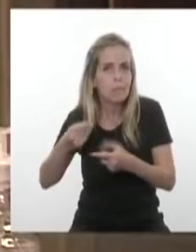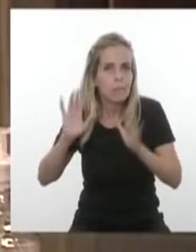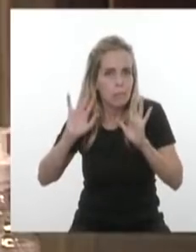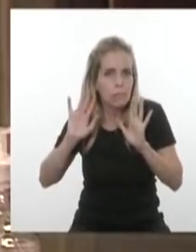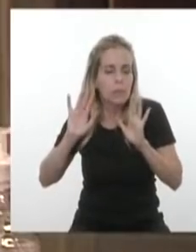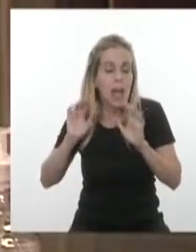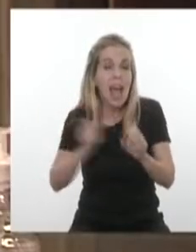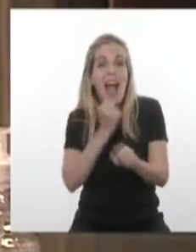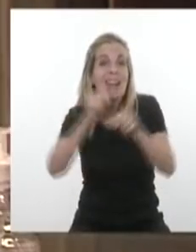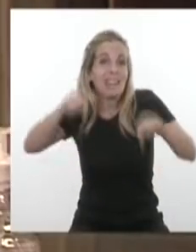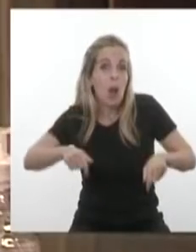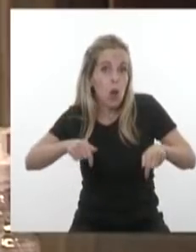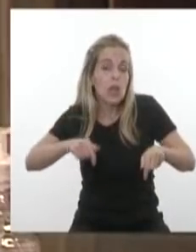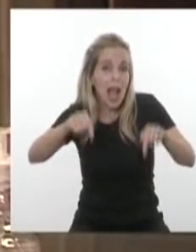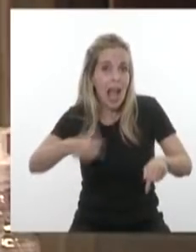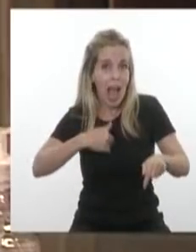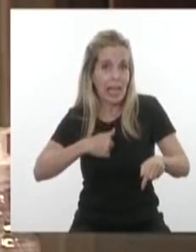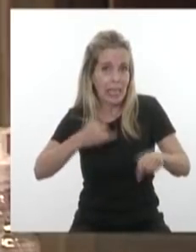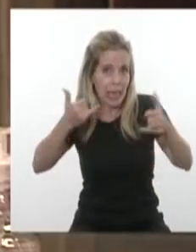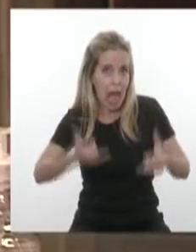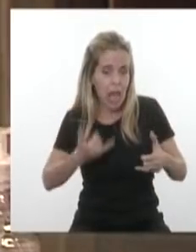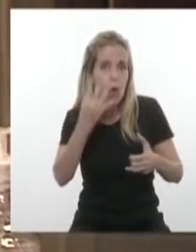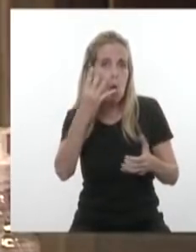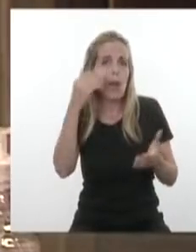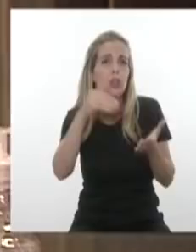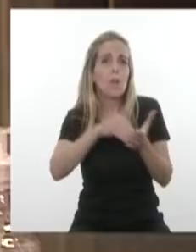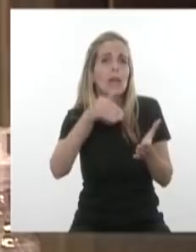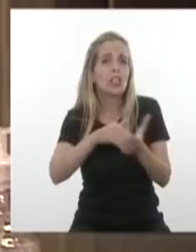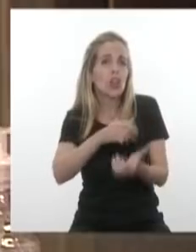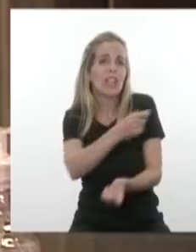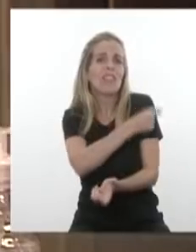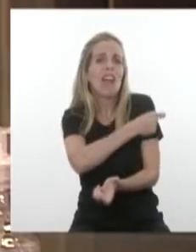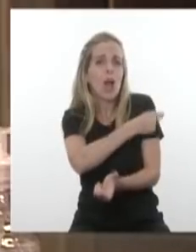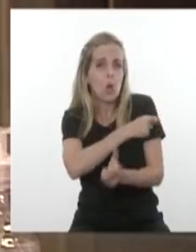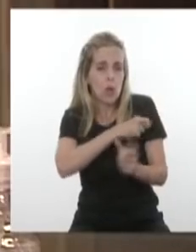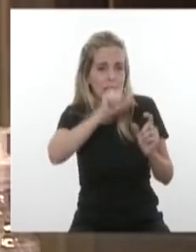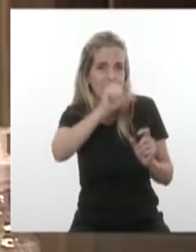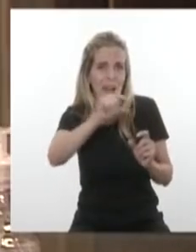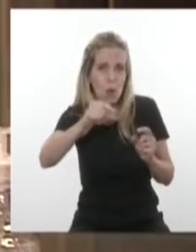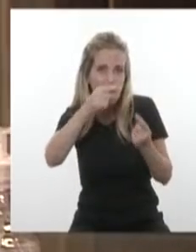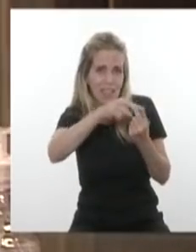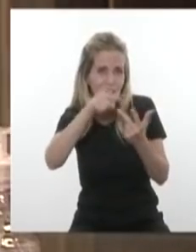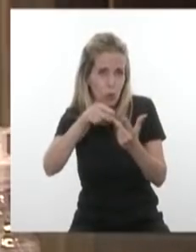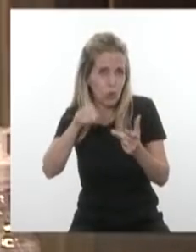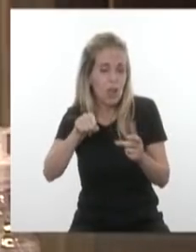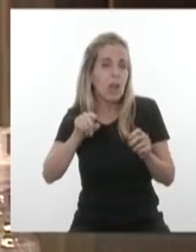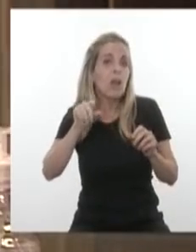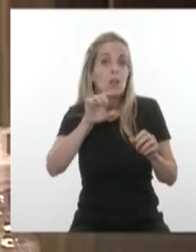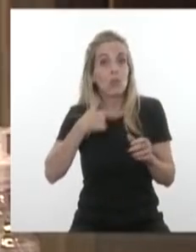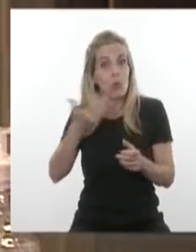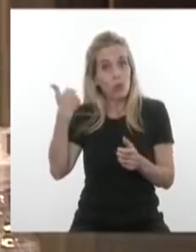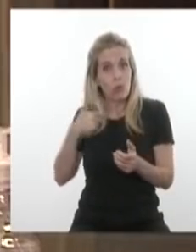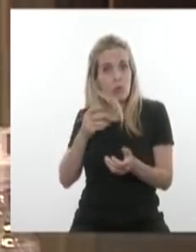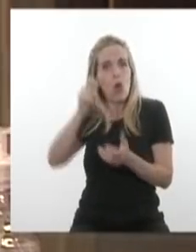llegaron al país cuatro millones de dosis tan sólo un 6% de las dosis que hemos contratado